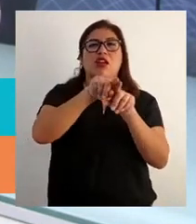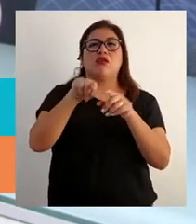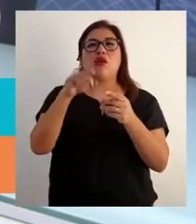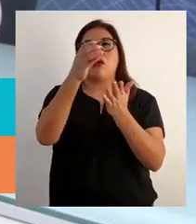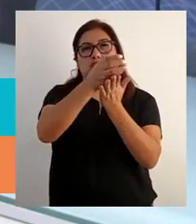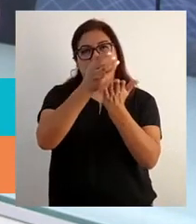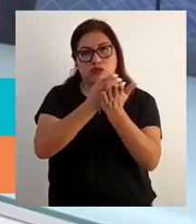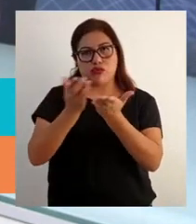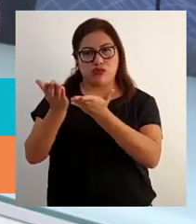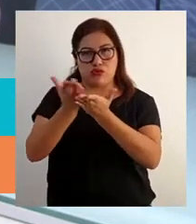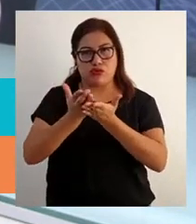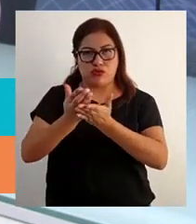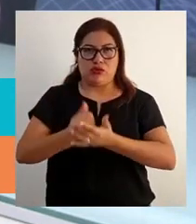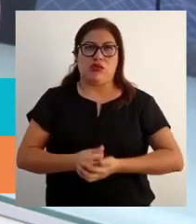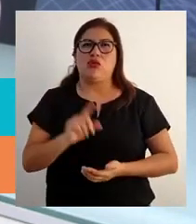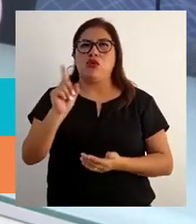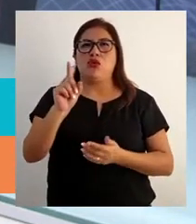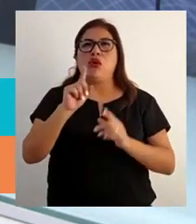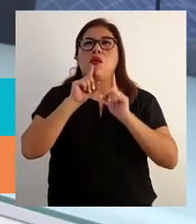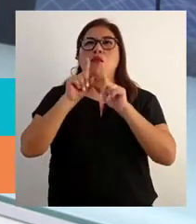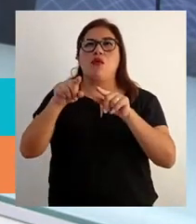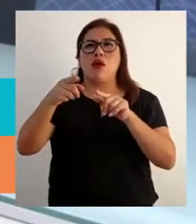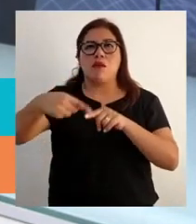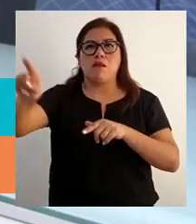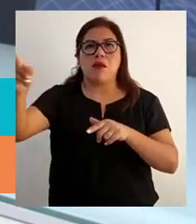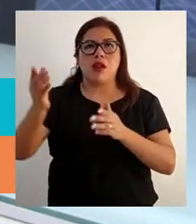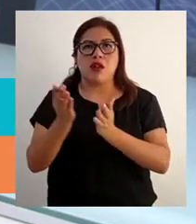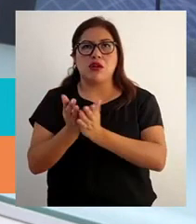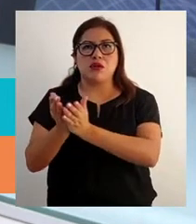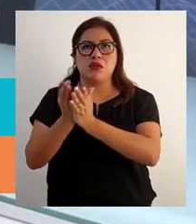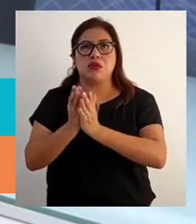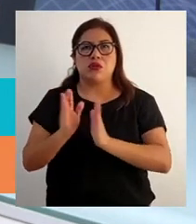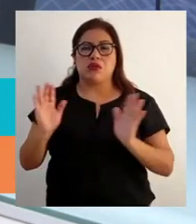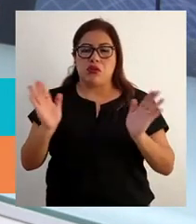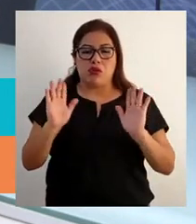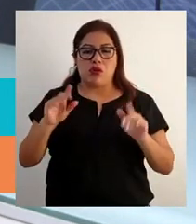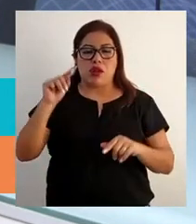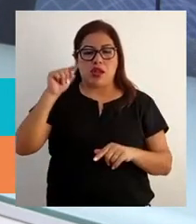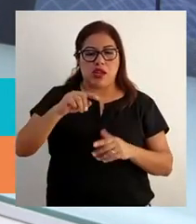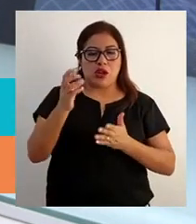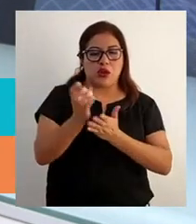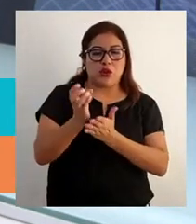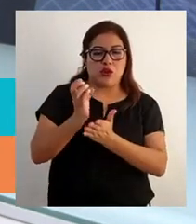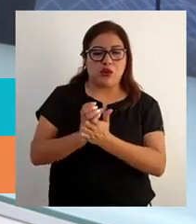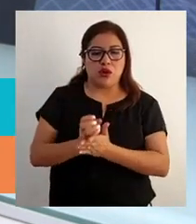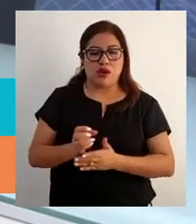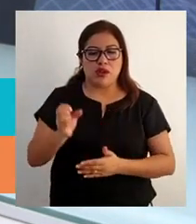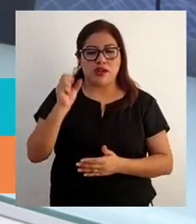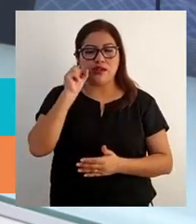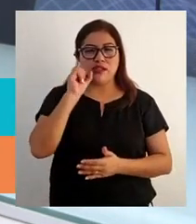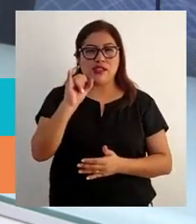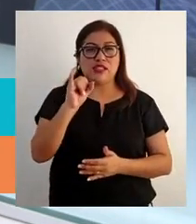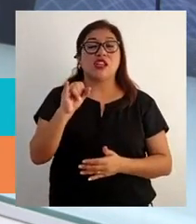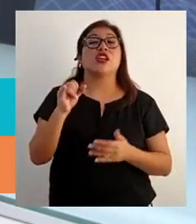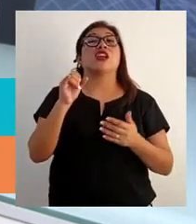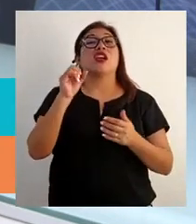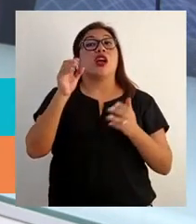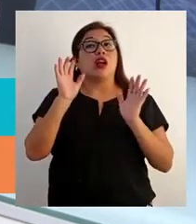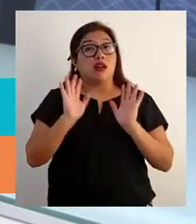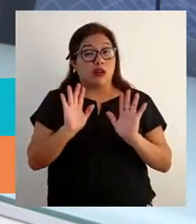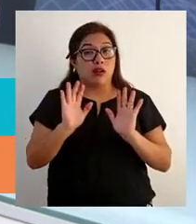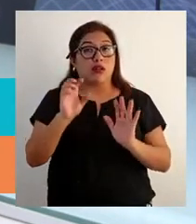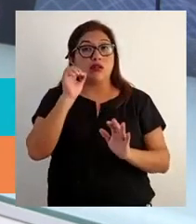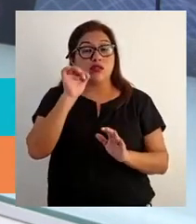trabajo, sino un curso, para que por ahí empecemos, porque mañana más tarde, si un alumno conoce la